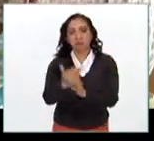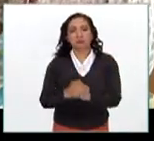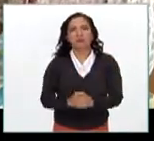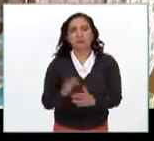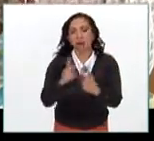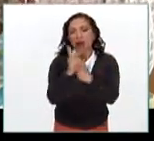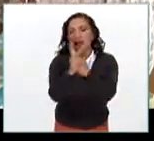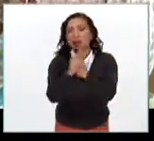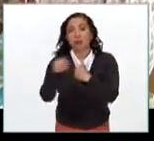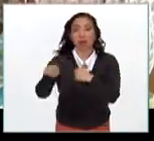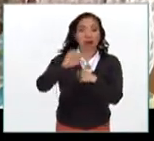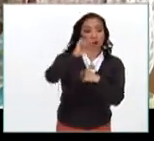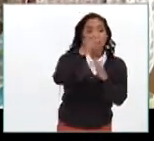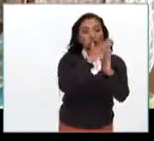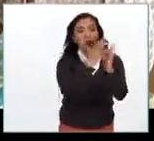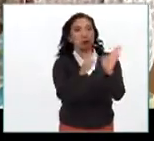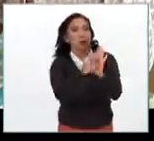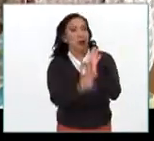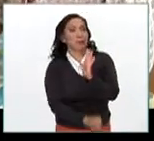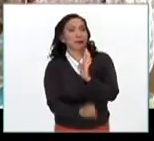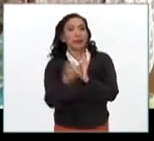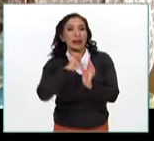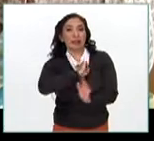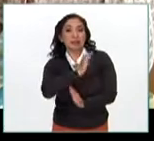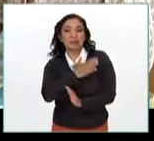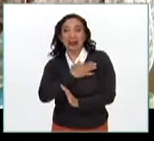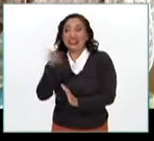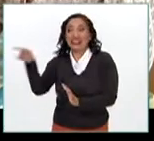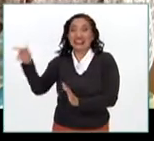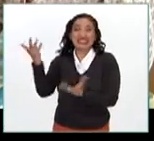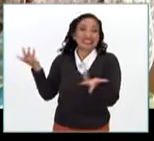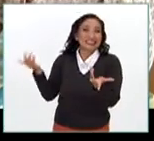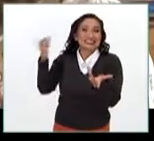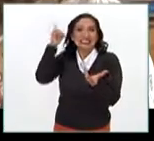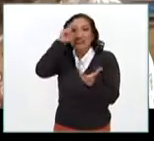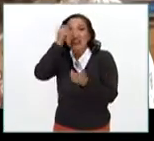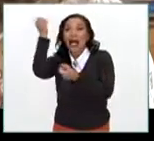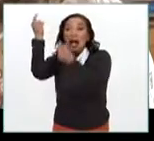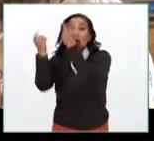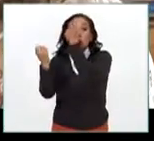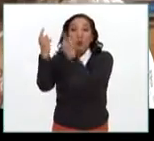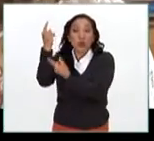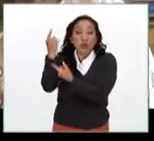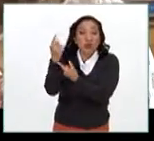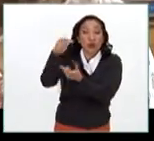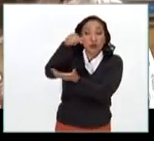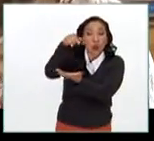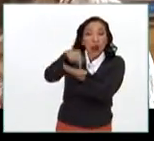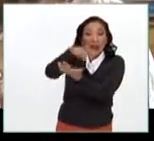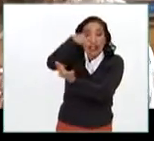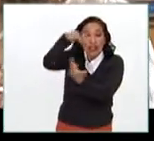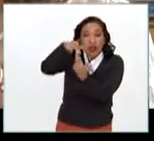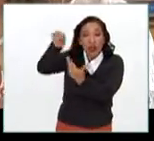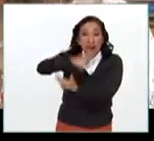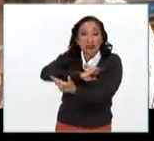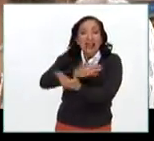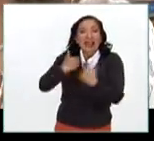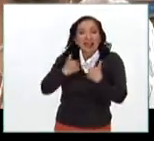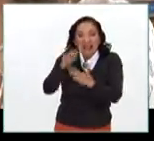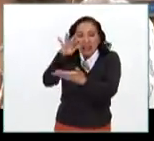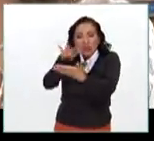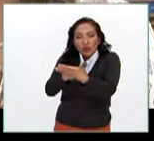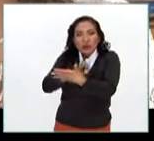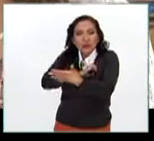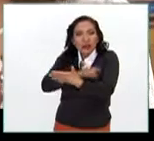fácilmente, porque hay propuestas editoriales, por ejemplo, de editores españoles que yo creo que solamente los tienen en ciertas regiones de España, ¿no? Sí,